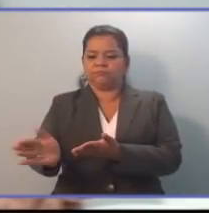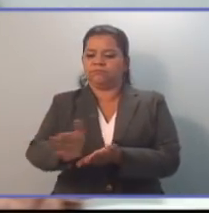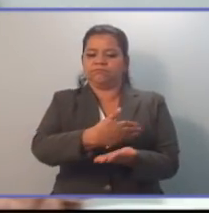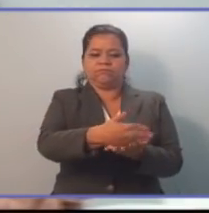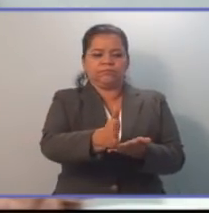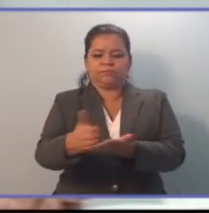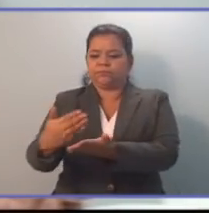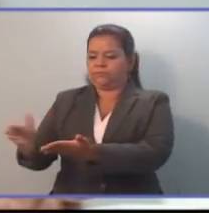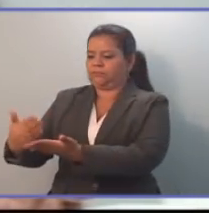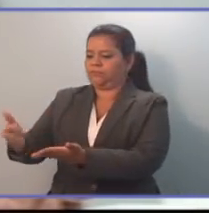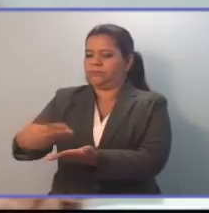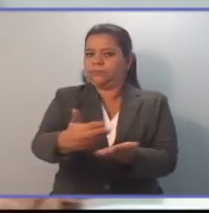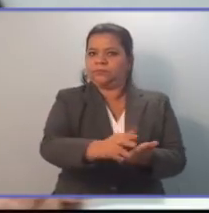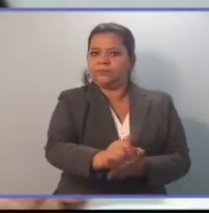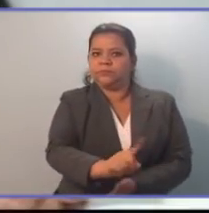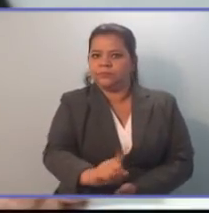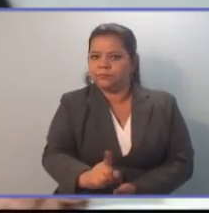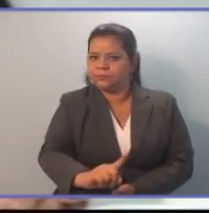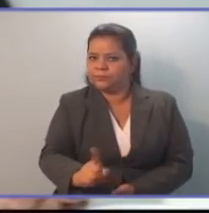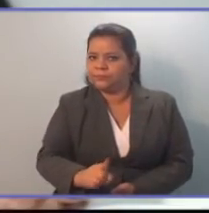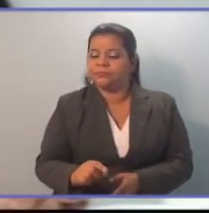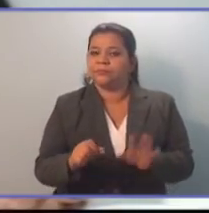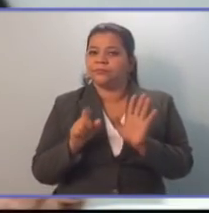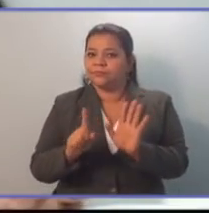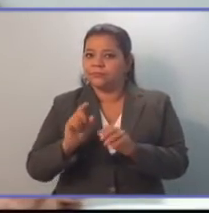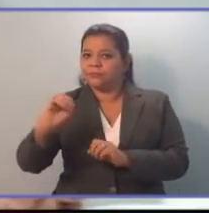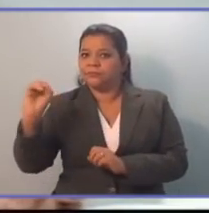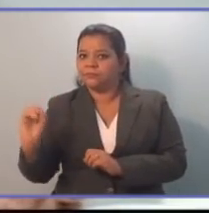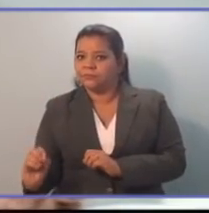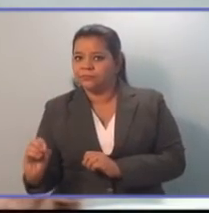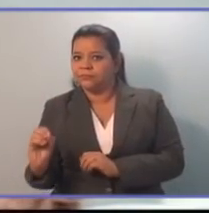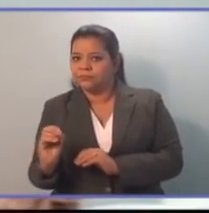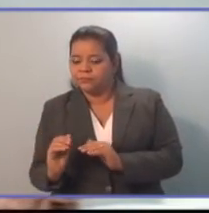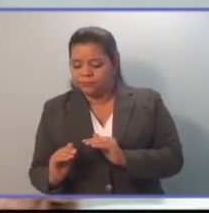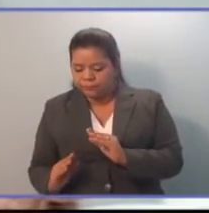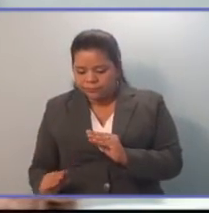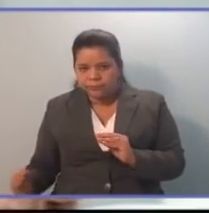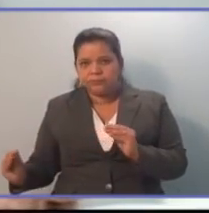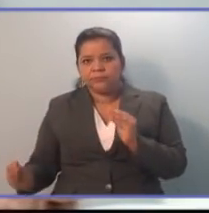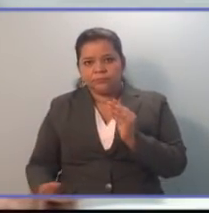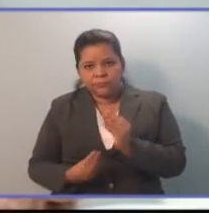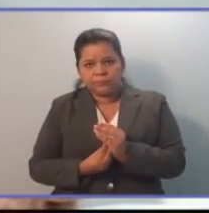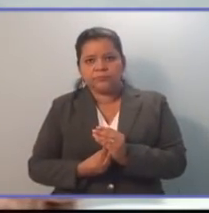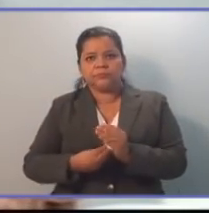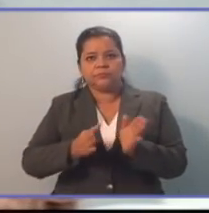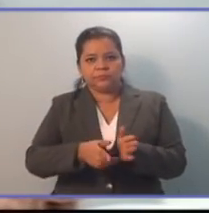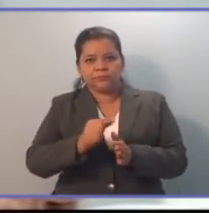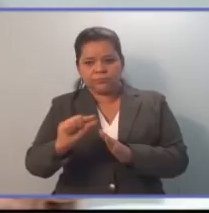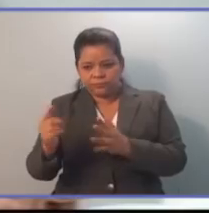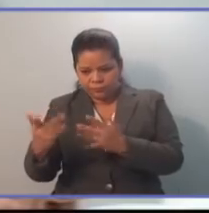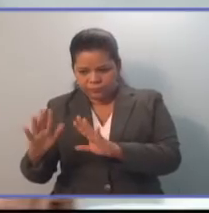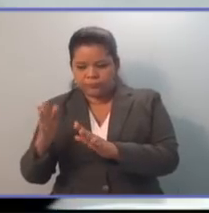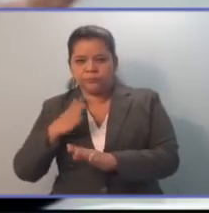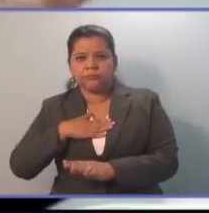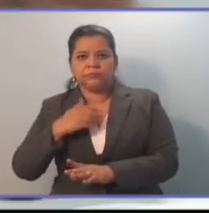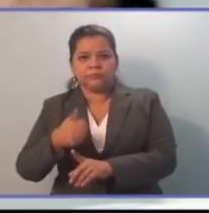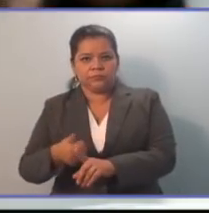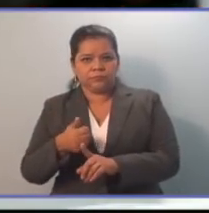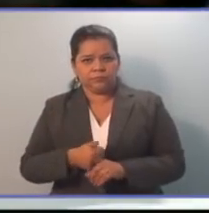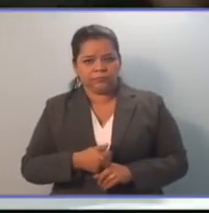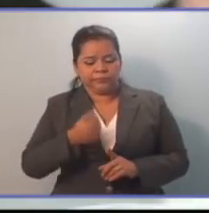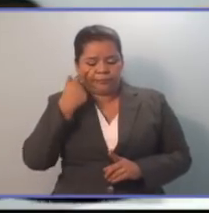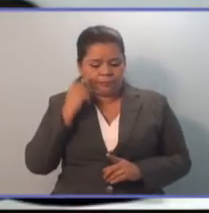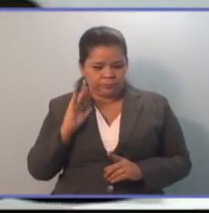las instituciones. Es el 6% más el que ya tienen las instituciones. Suponiendo que